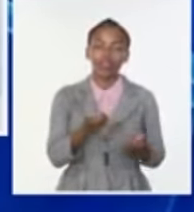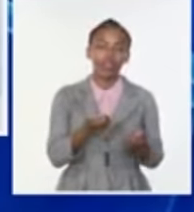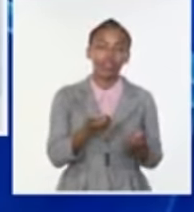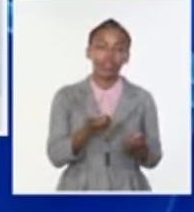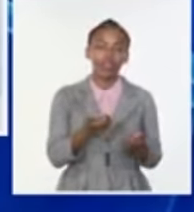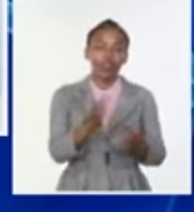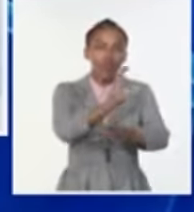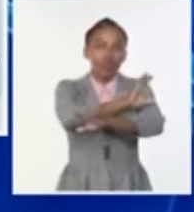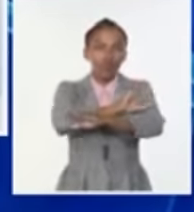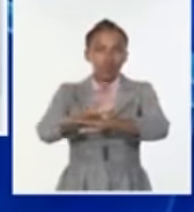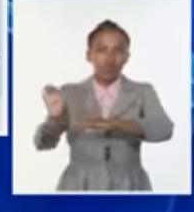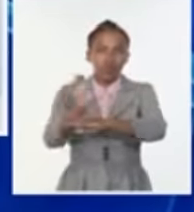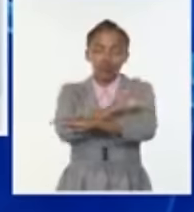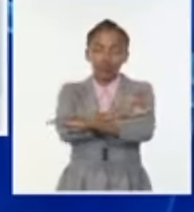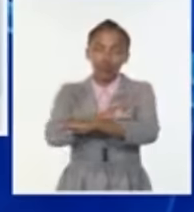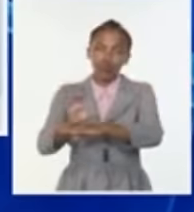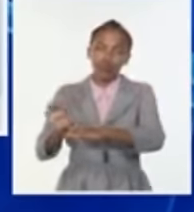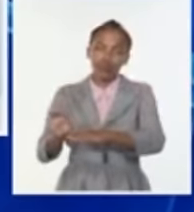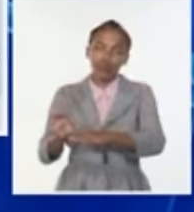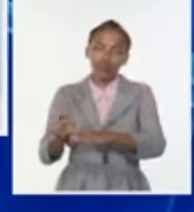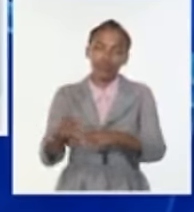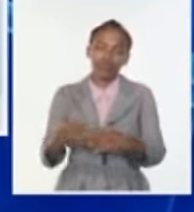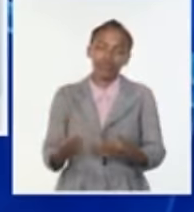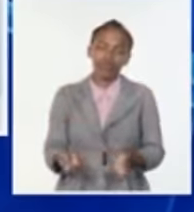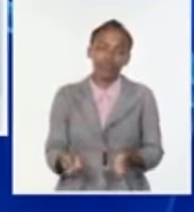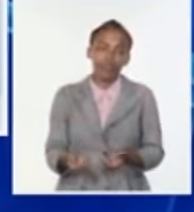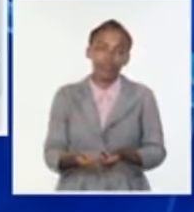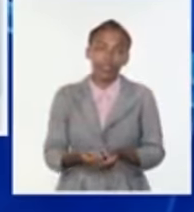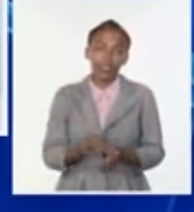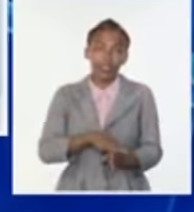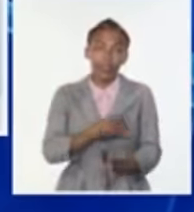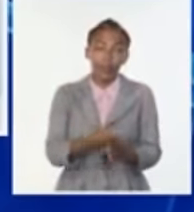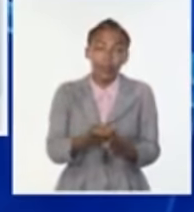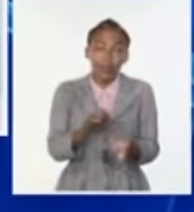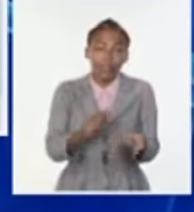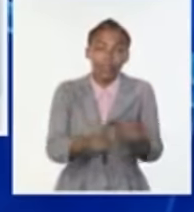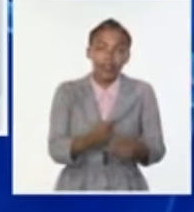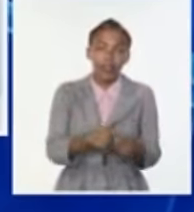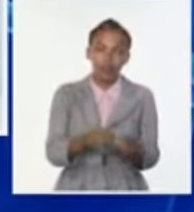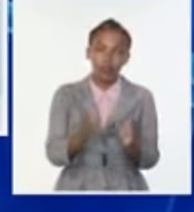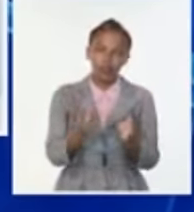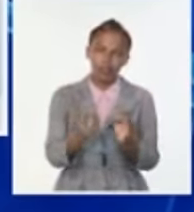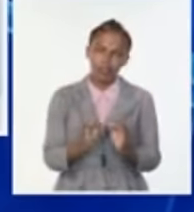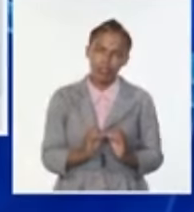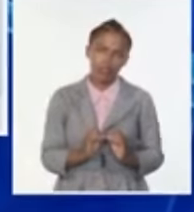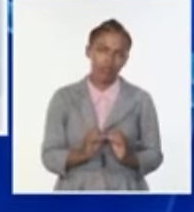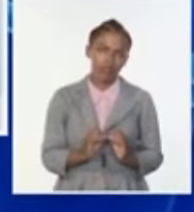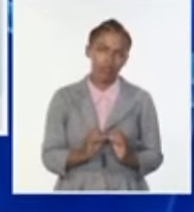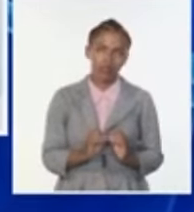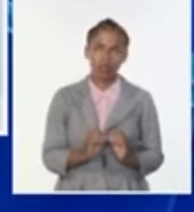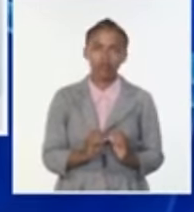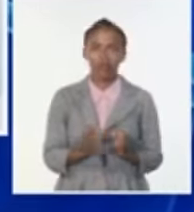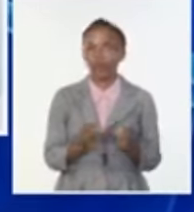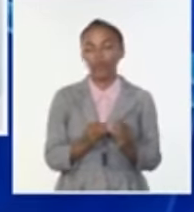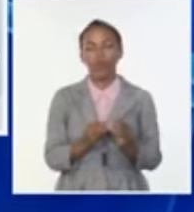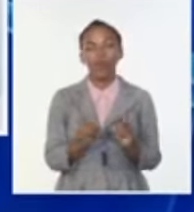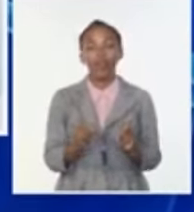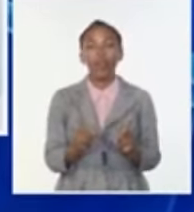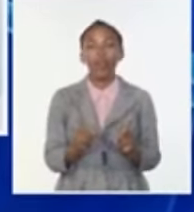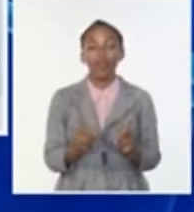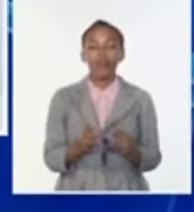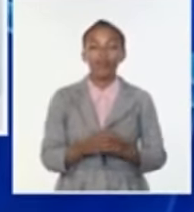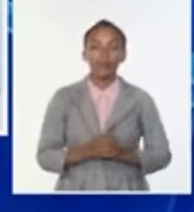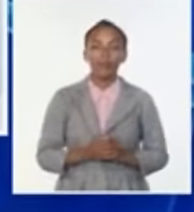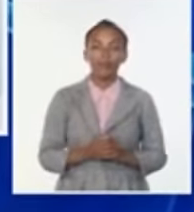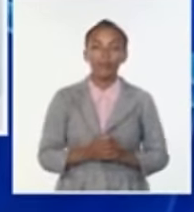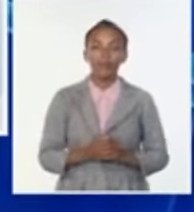contenedores, tener tantas ventas y la cuenta del negocio está en cero? Ah, ¿por dónde está pasando? Por las cuentas